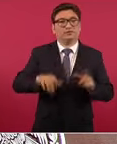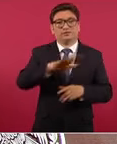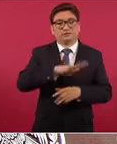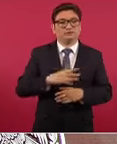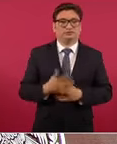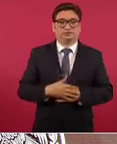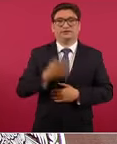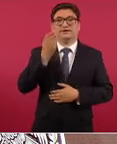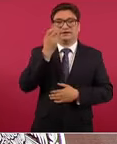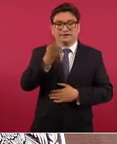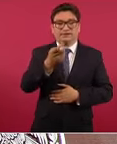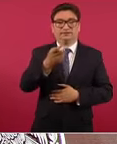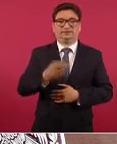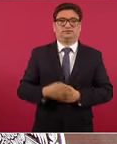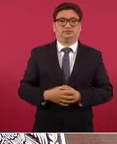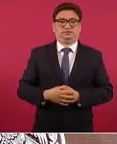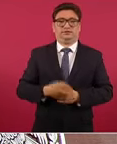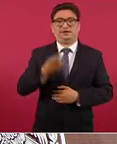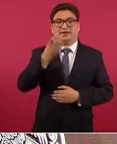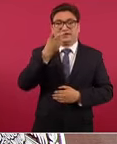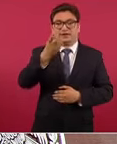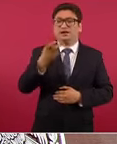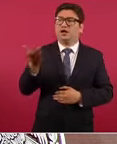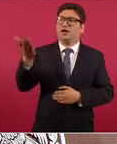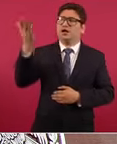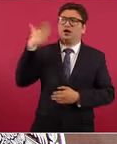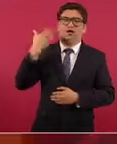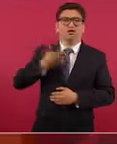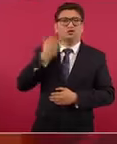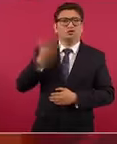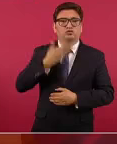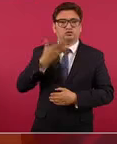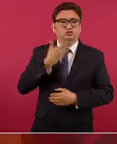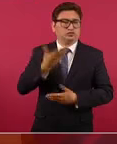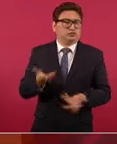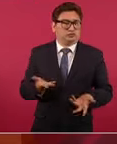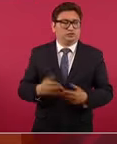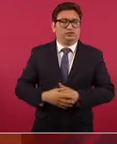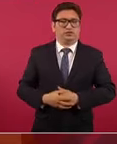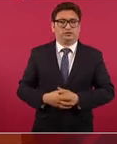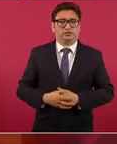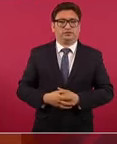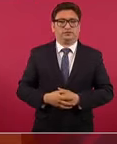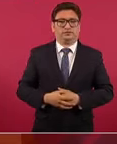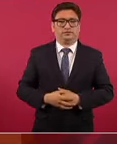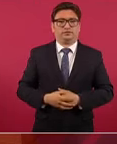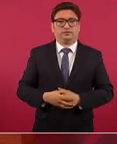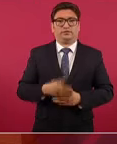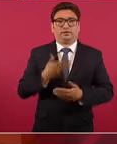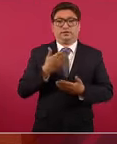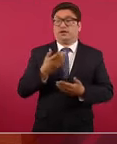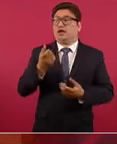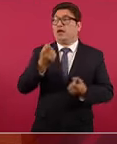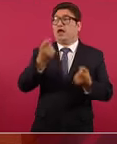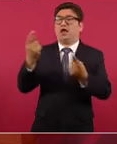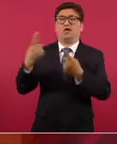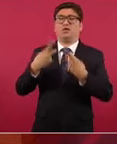pues eso es lo que prevaleció y eso es lo que aplauden